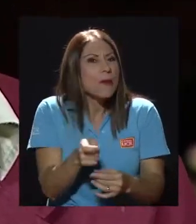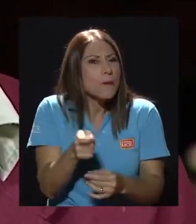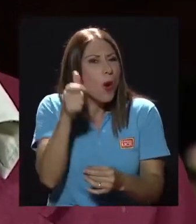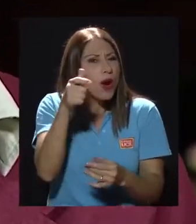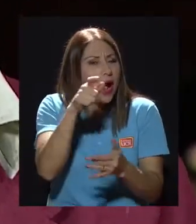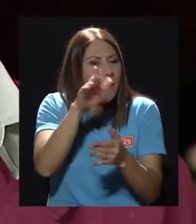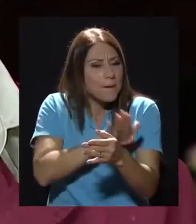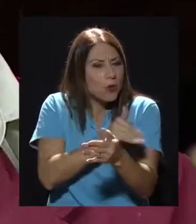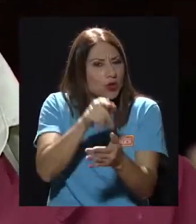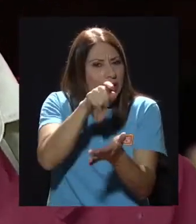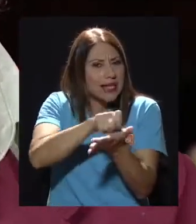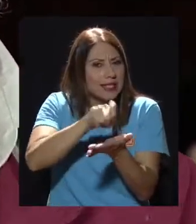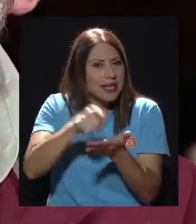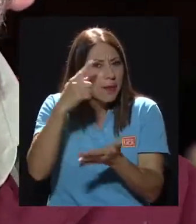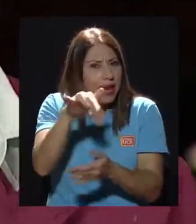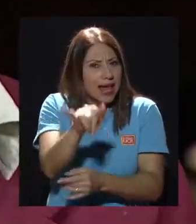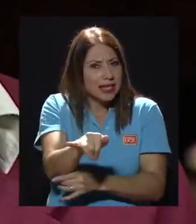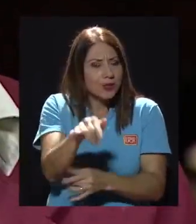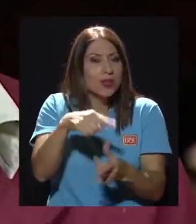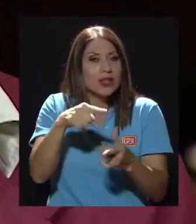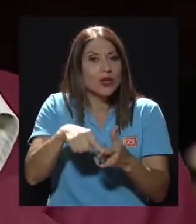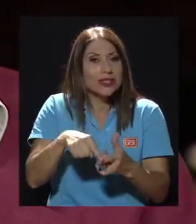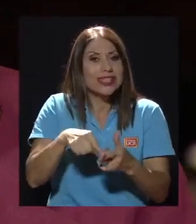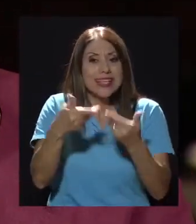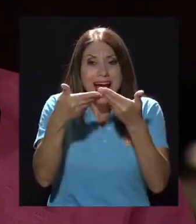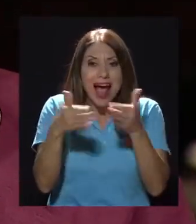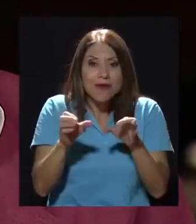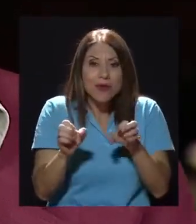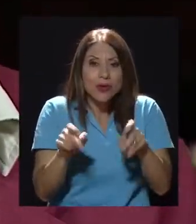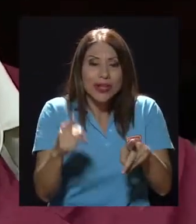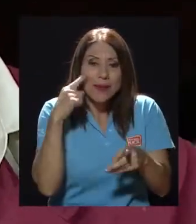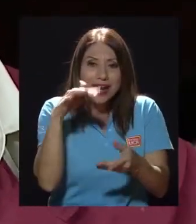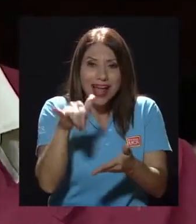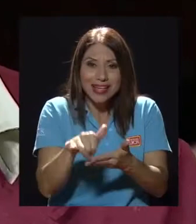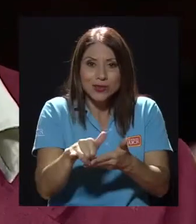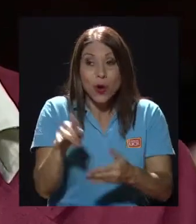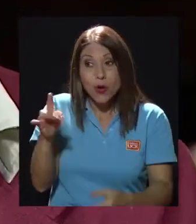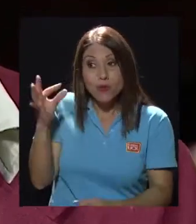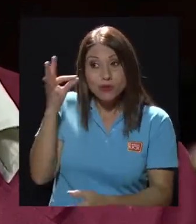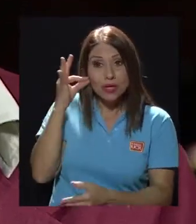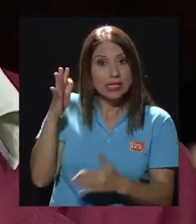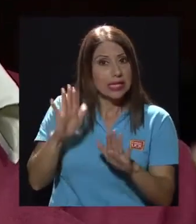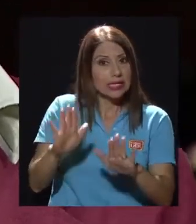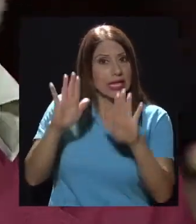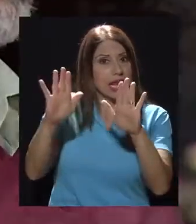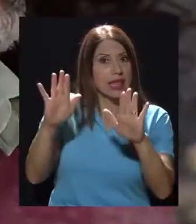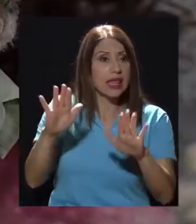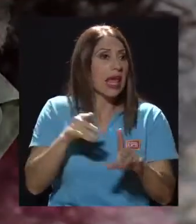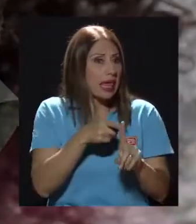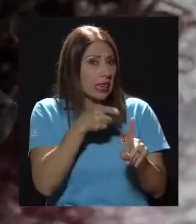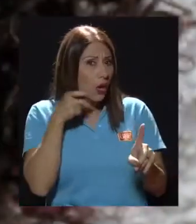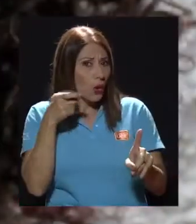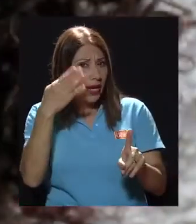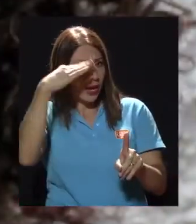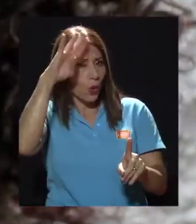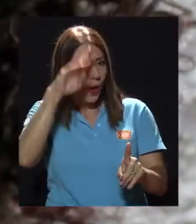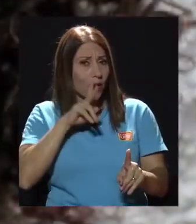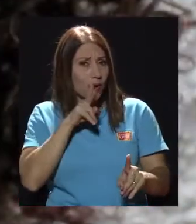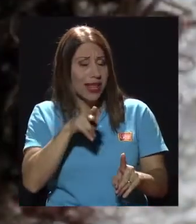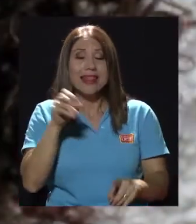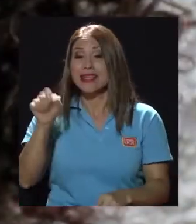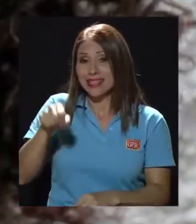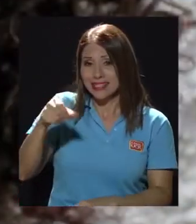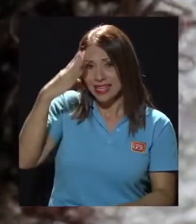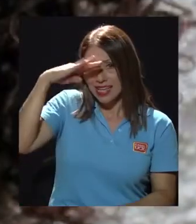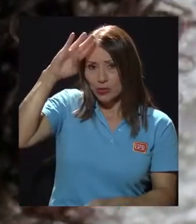que abre ese espacio para este instrumento que necesita el repertorio. Ella es una excelente, excelente intérprete. Pero es cubana, ¿verdad? Sí, ella es